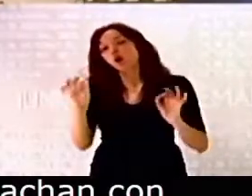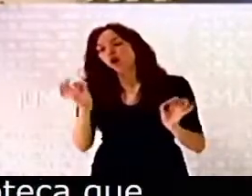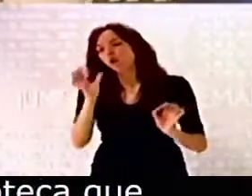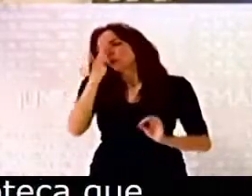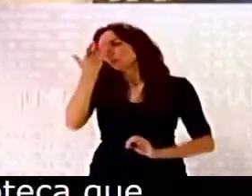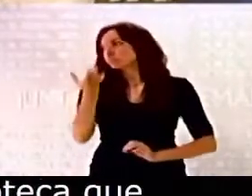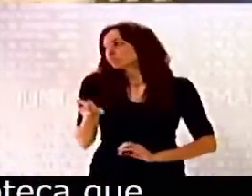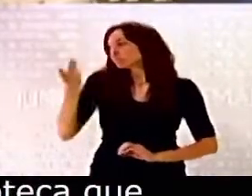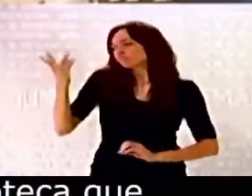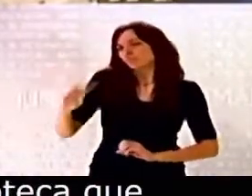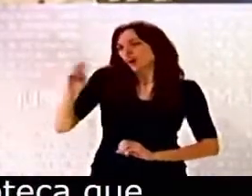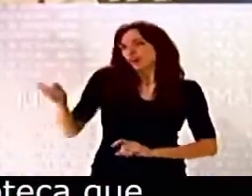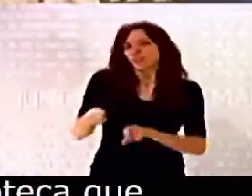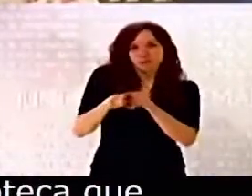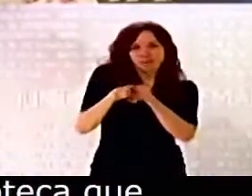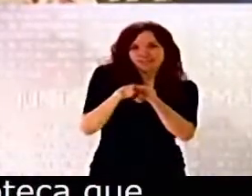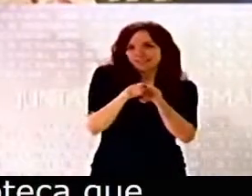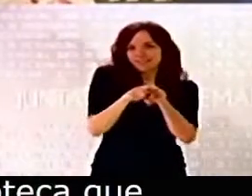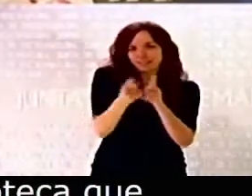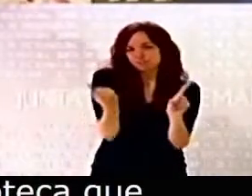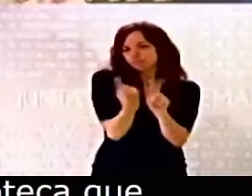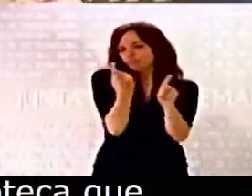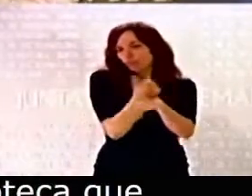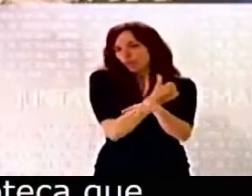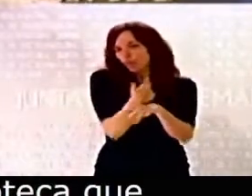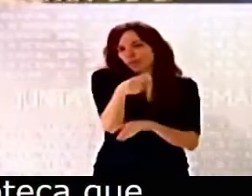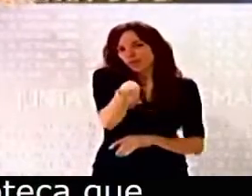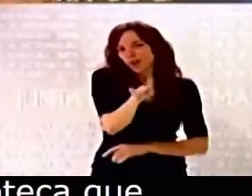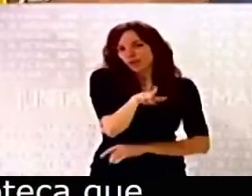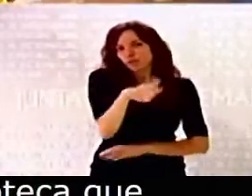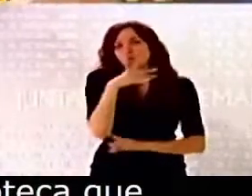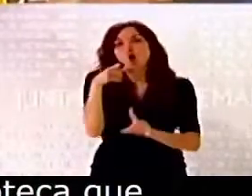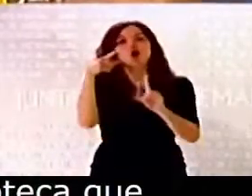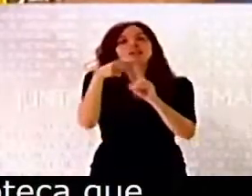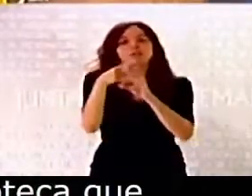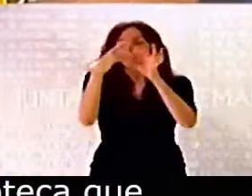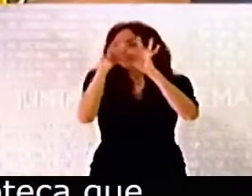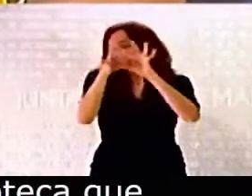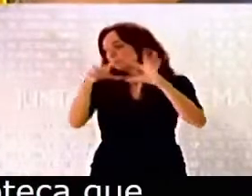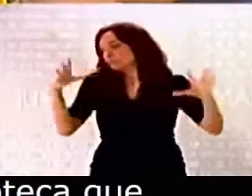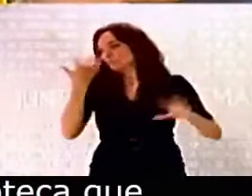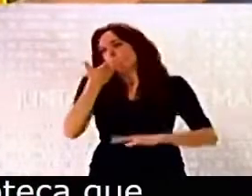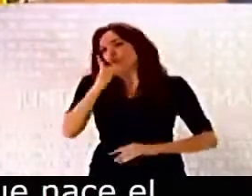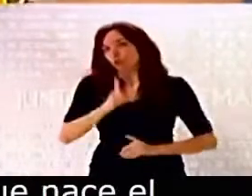vida de los ciudadanos y con los objetivos con los que nace el programa Red de Ludoteca.